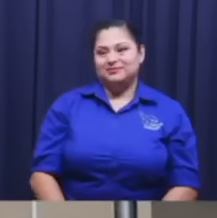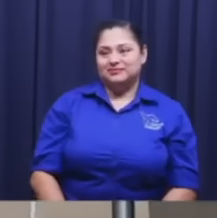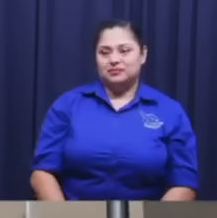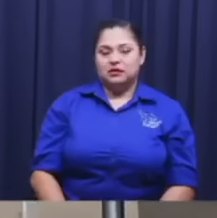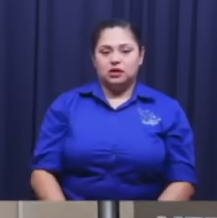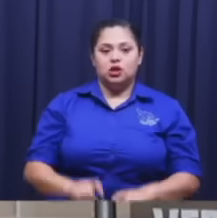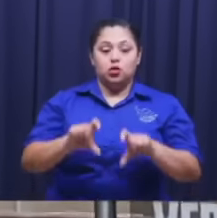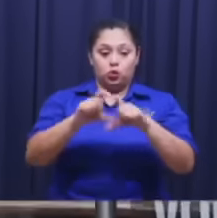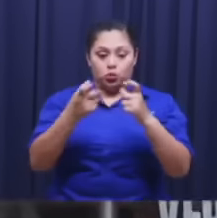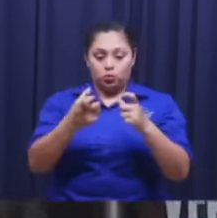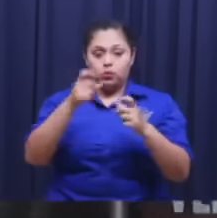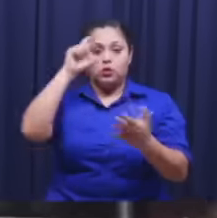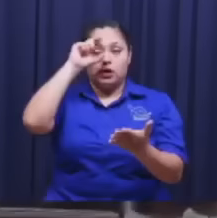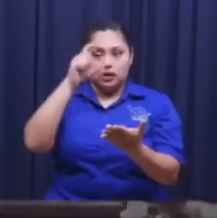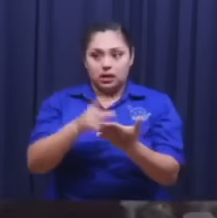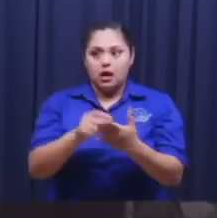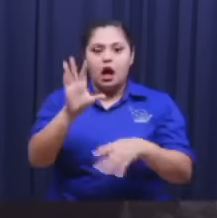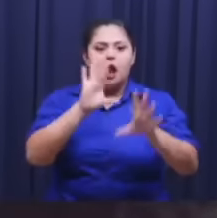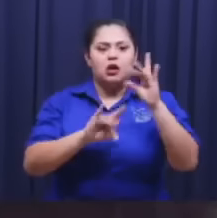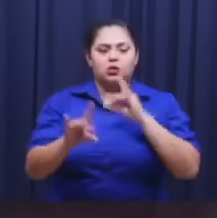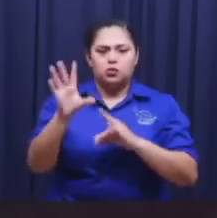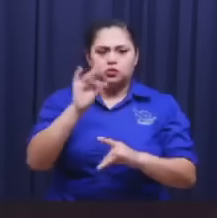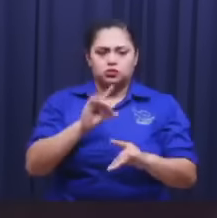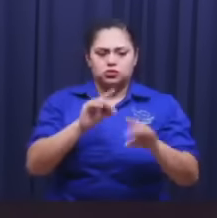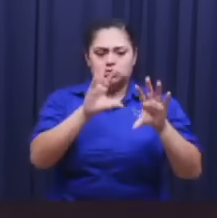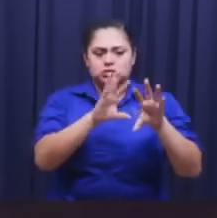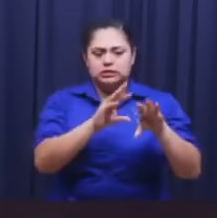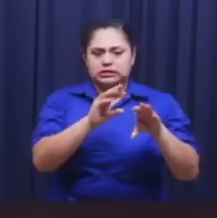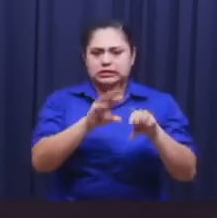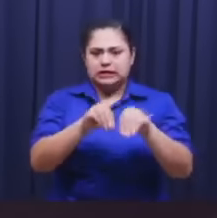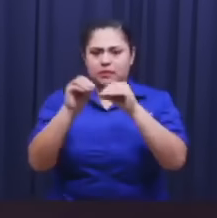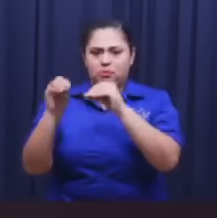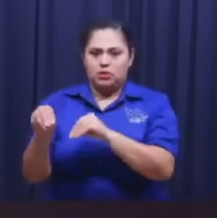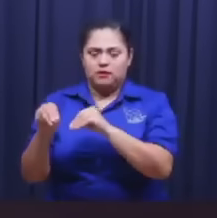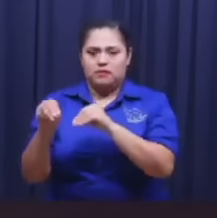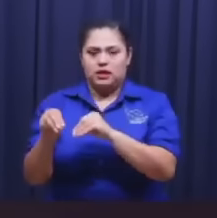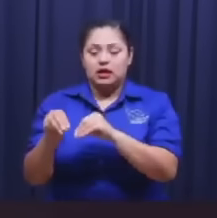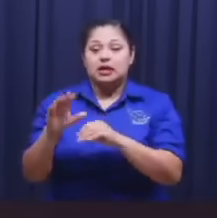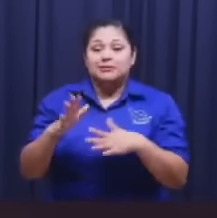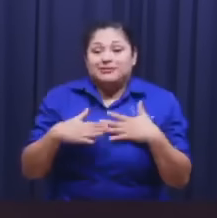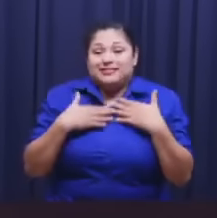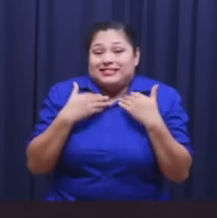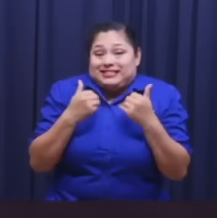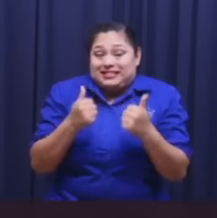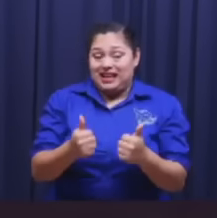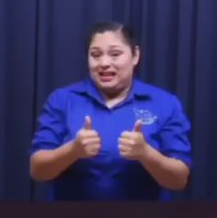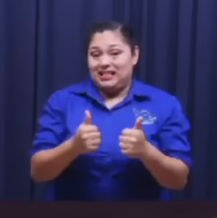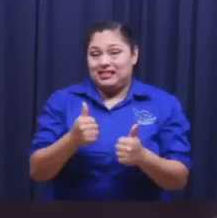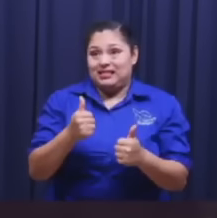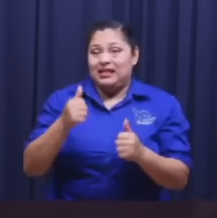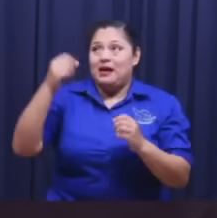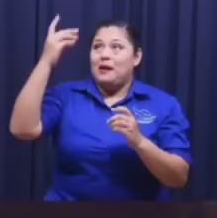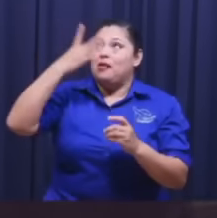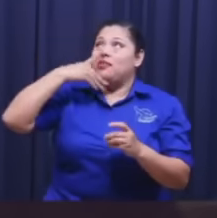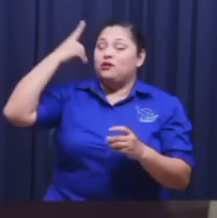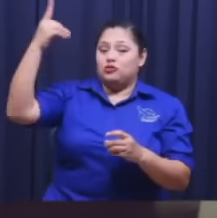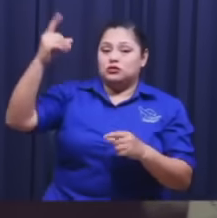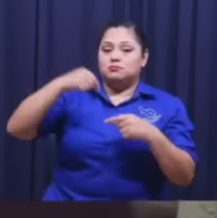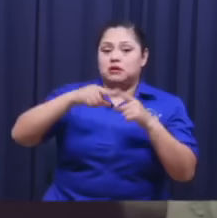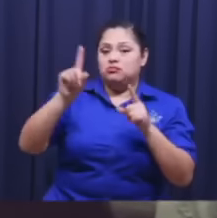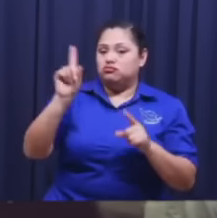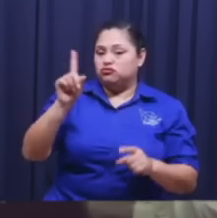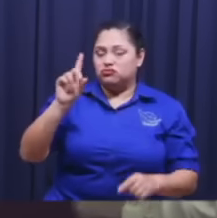y como le creen, algo se mueve en él y se sanan de parte de Dios. Pero no fue